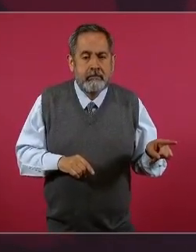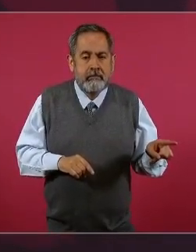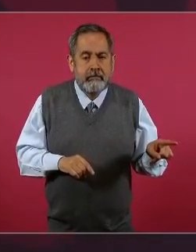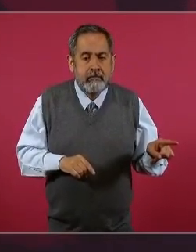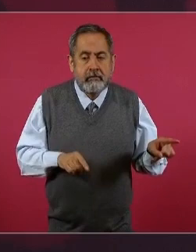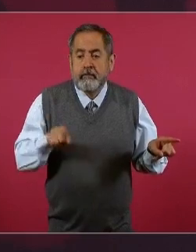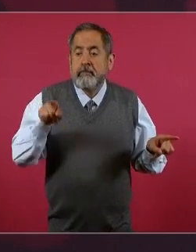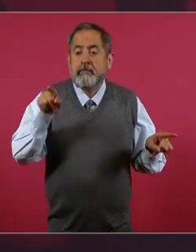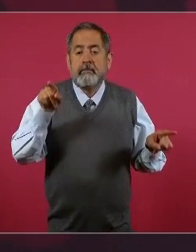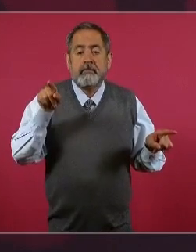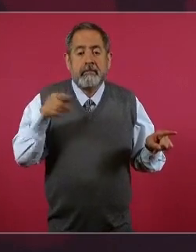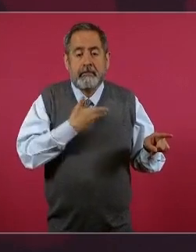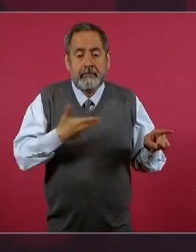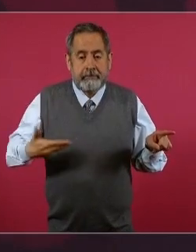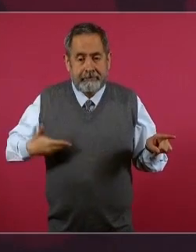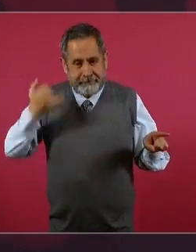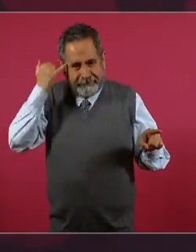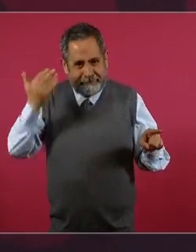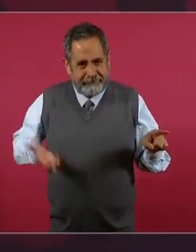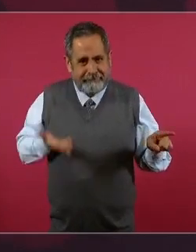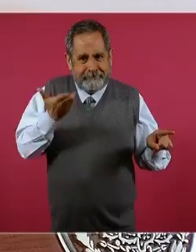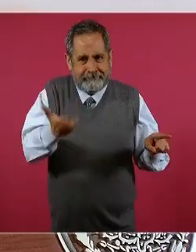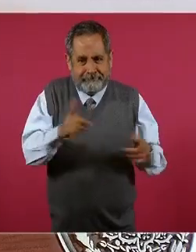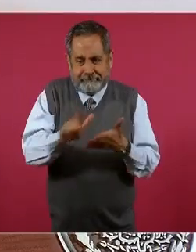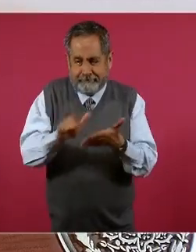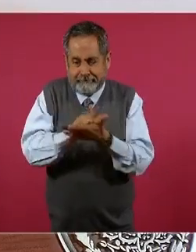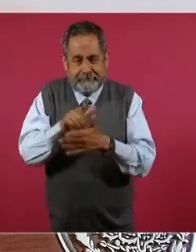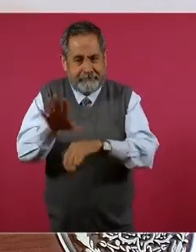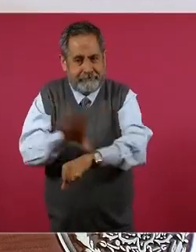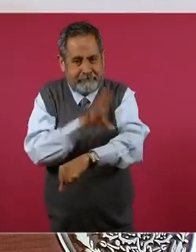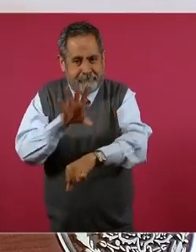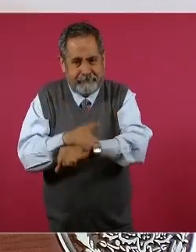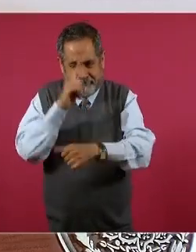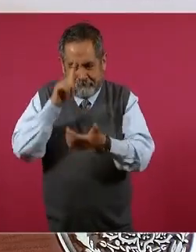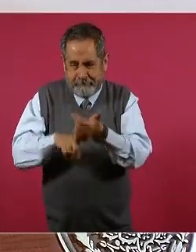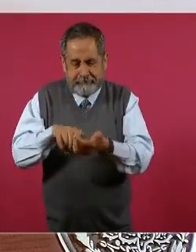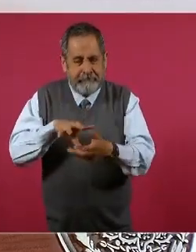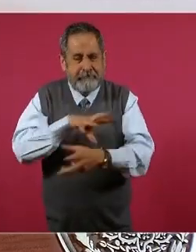propone el Ejecutivo la reforma energética para